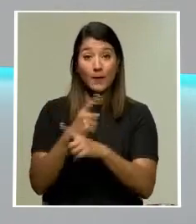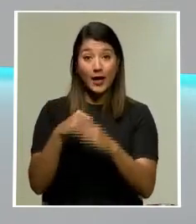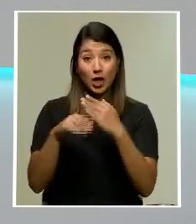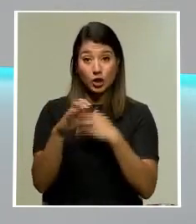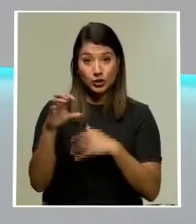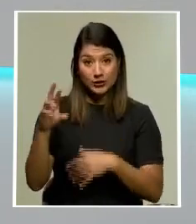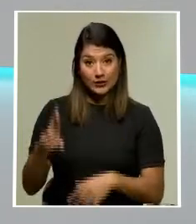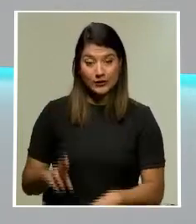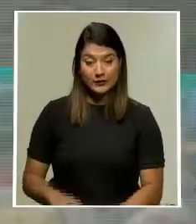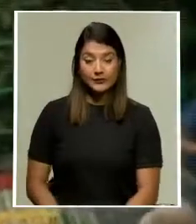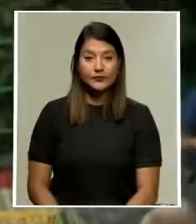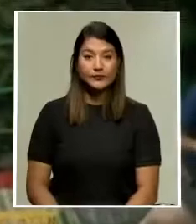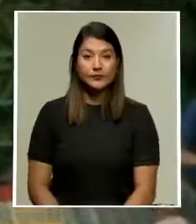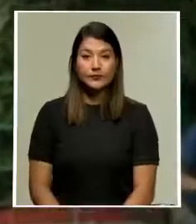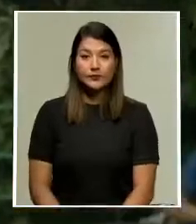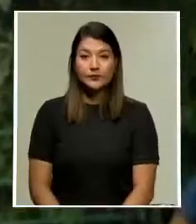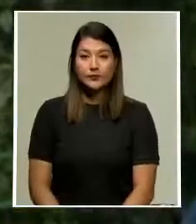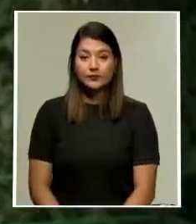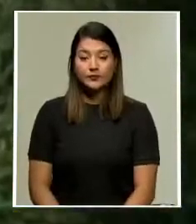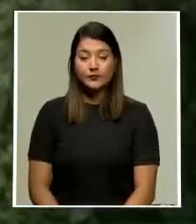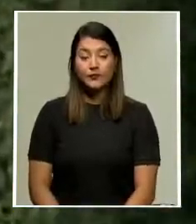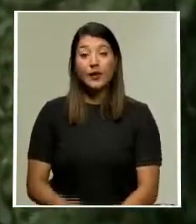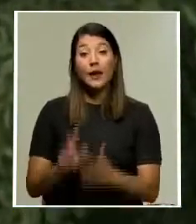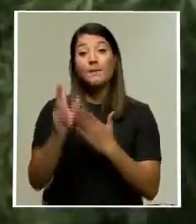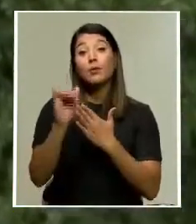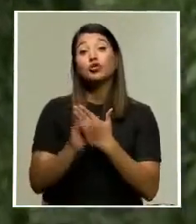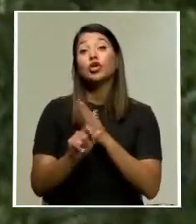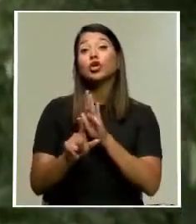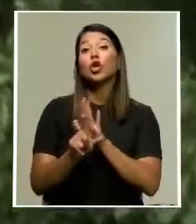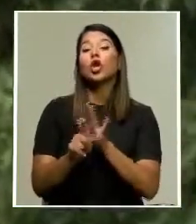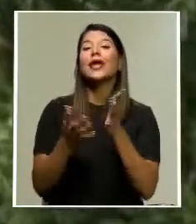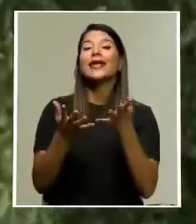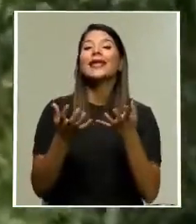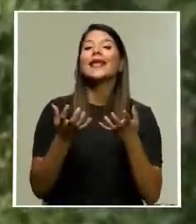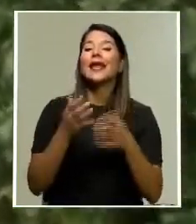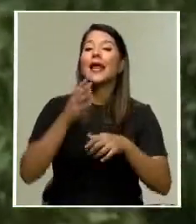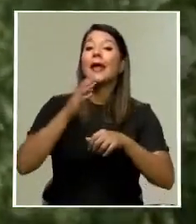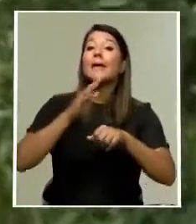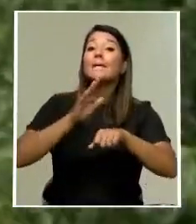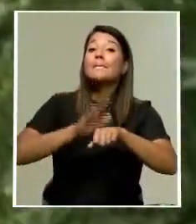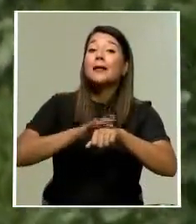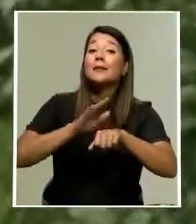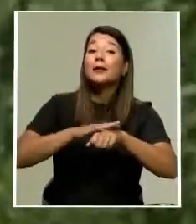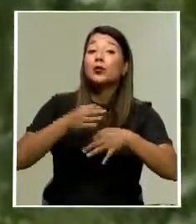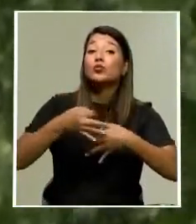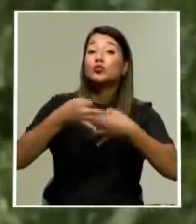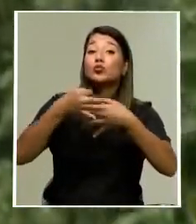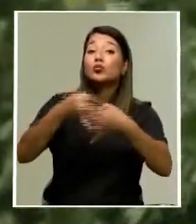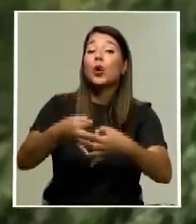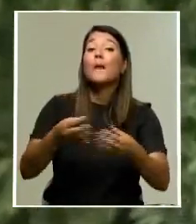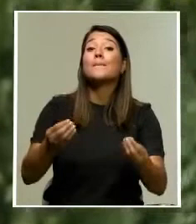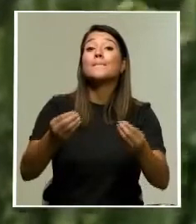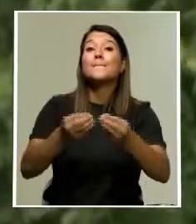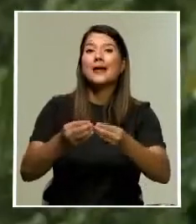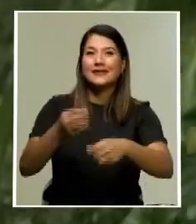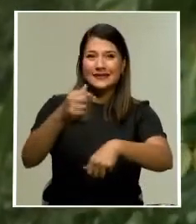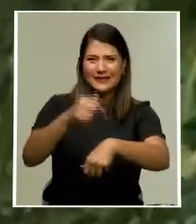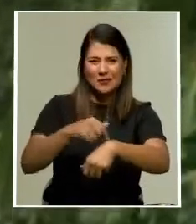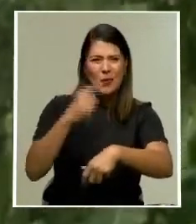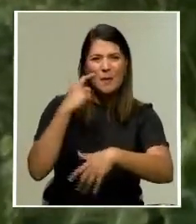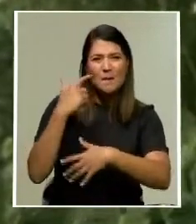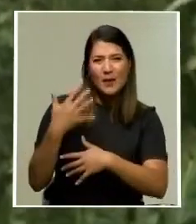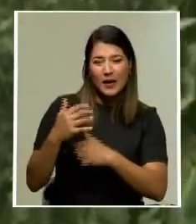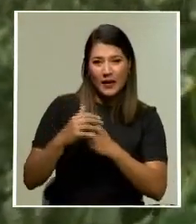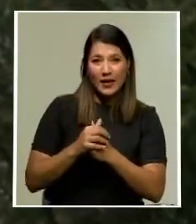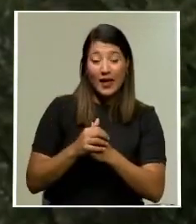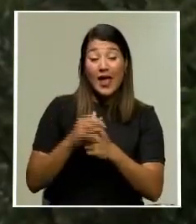país. La iniciativa que pretende autorizar la ampliación del periodo de reducciones de jornadas laborales en al menos